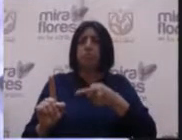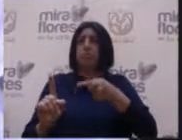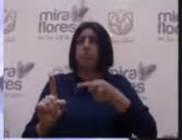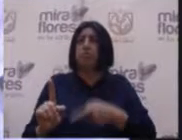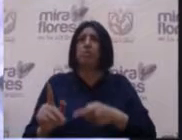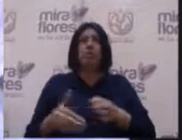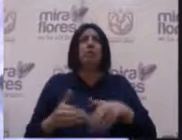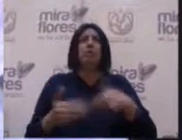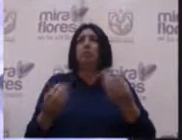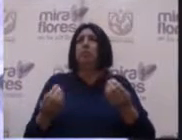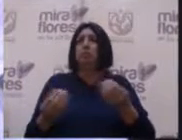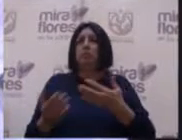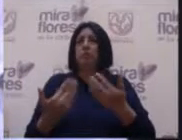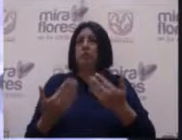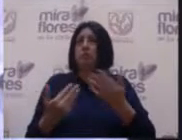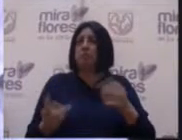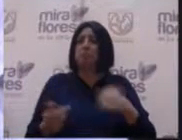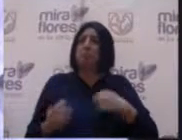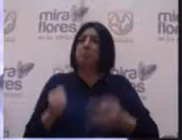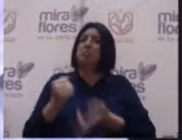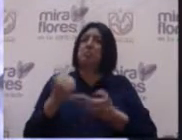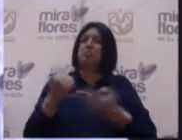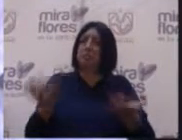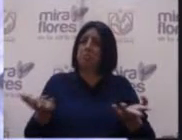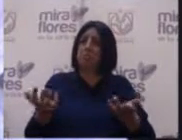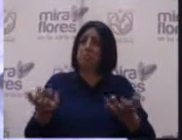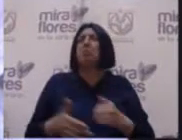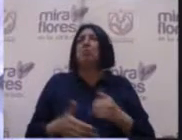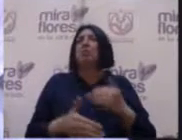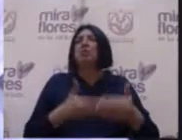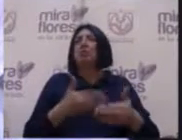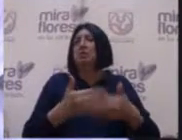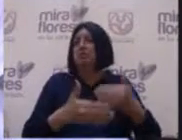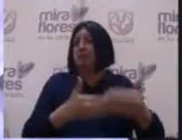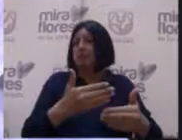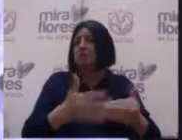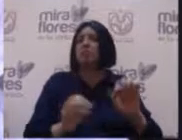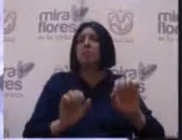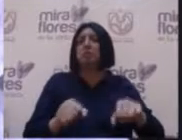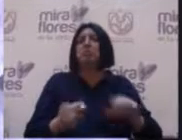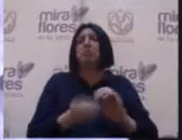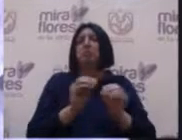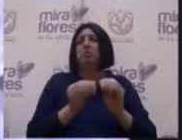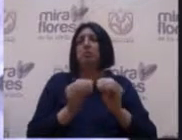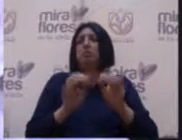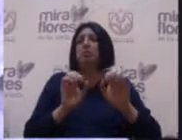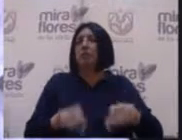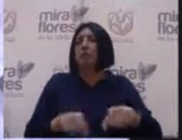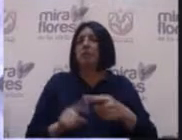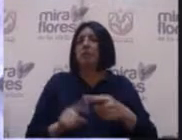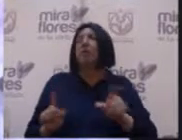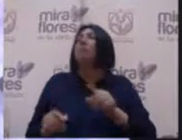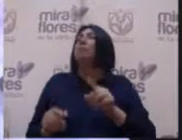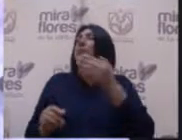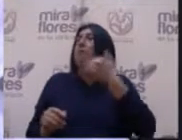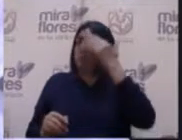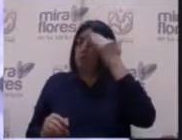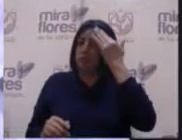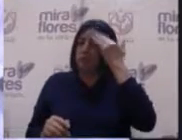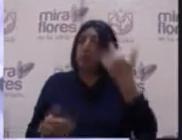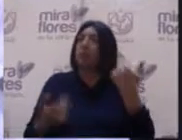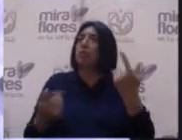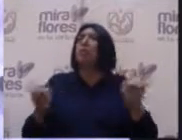eso. Yo estoy seguro que en el trayecto se pueden modificar muchas cosas, pero también sé que